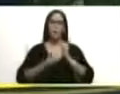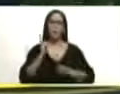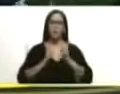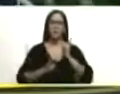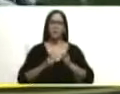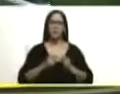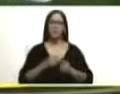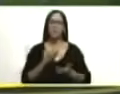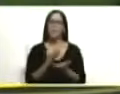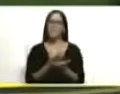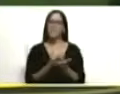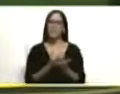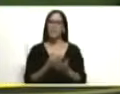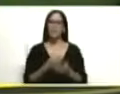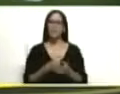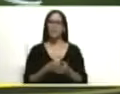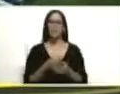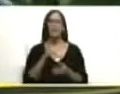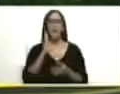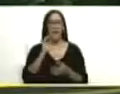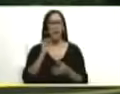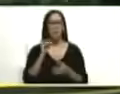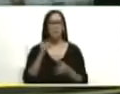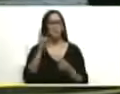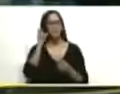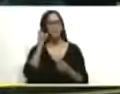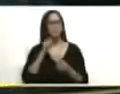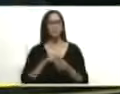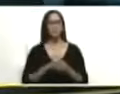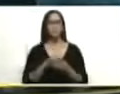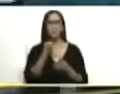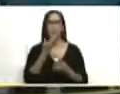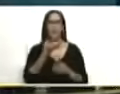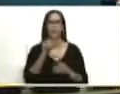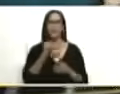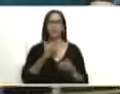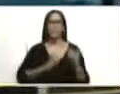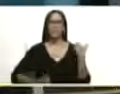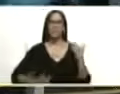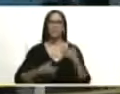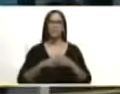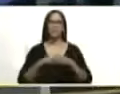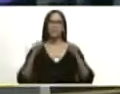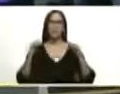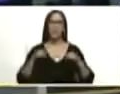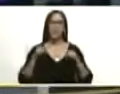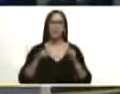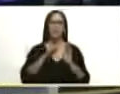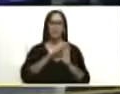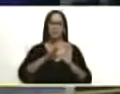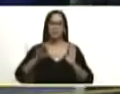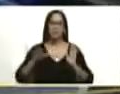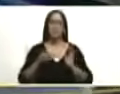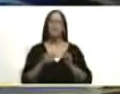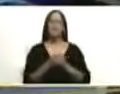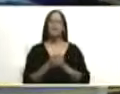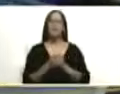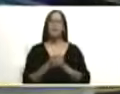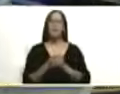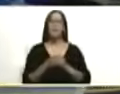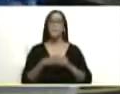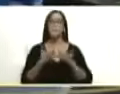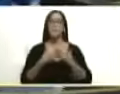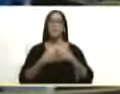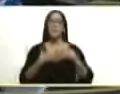Mercedes. Bueno, pero hablo ahí que te escuchen. Buenas tardes, presidente. ¿Cómo está? Bueno, este stand también es de Emprender Juntos, un programa creado por